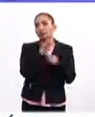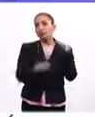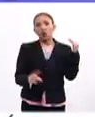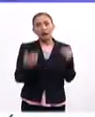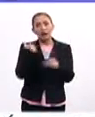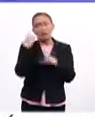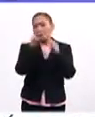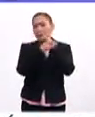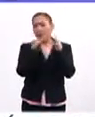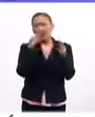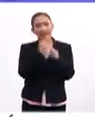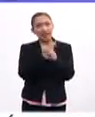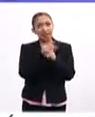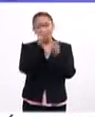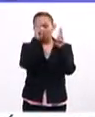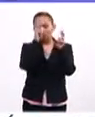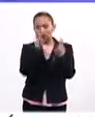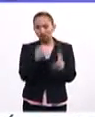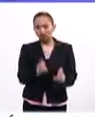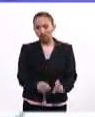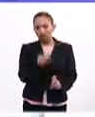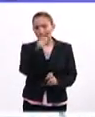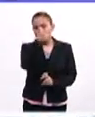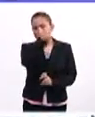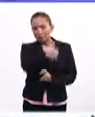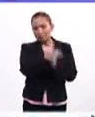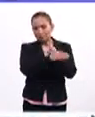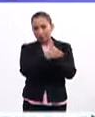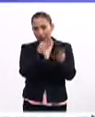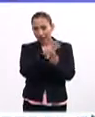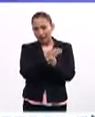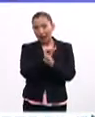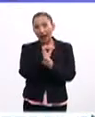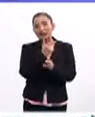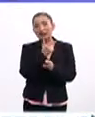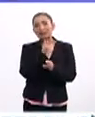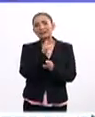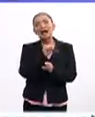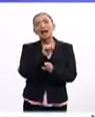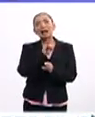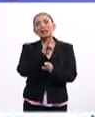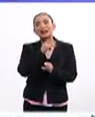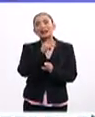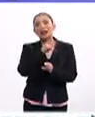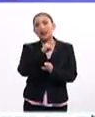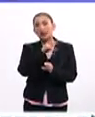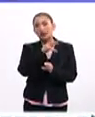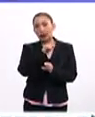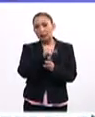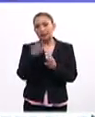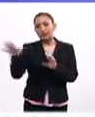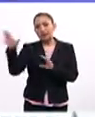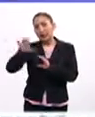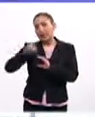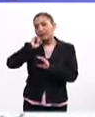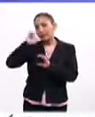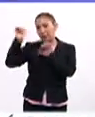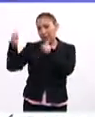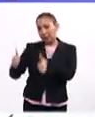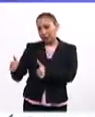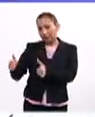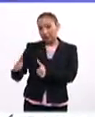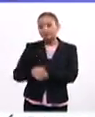las asignaturas. Estamos hablando de 6 asignaturas y también estamos hablando del área de